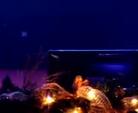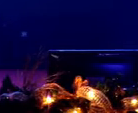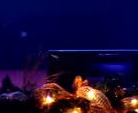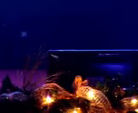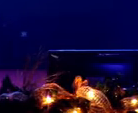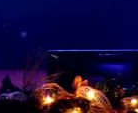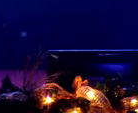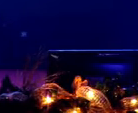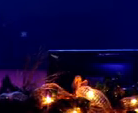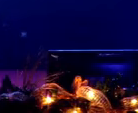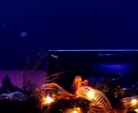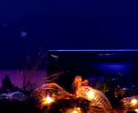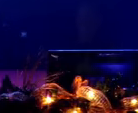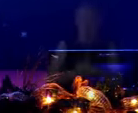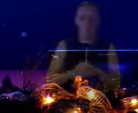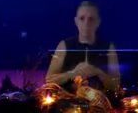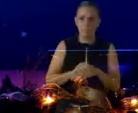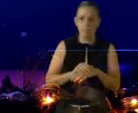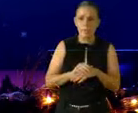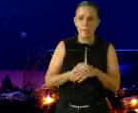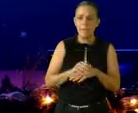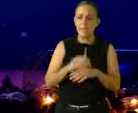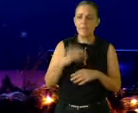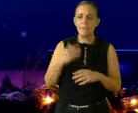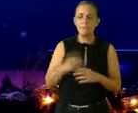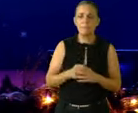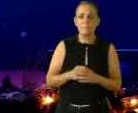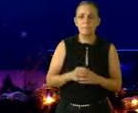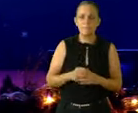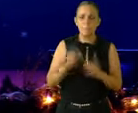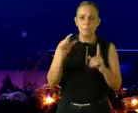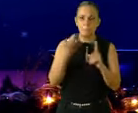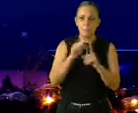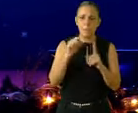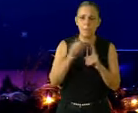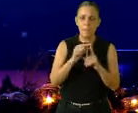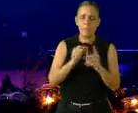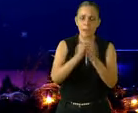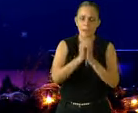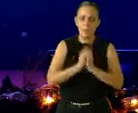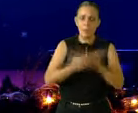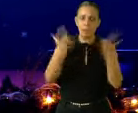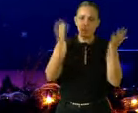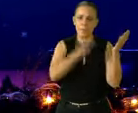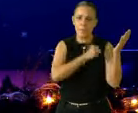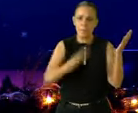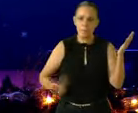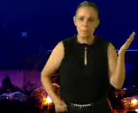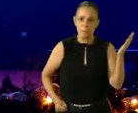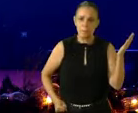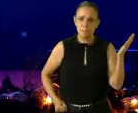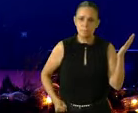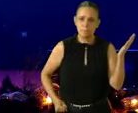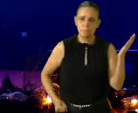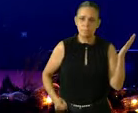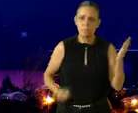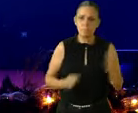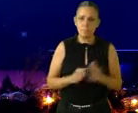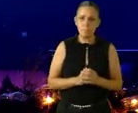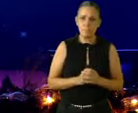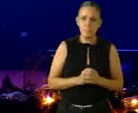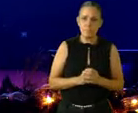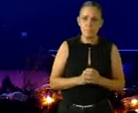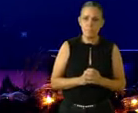Amén. Compartiendo adoración al Señor, palabra. Y creo que hay un resumido